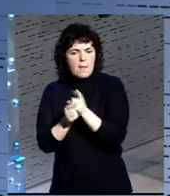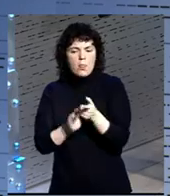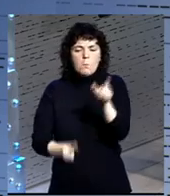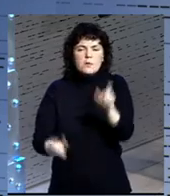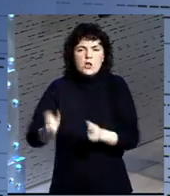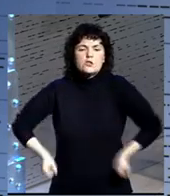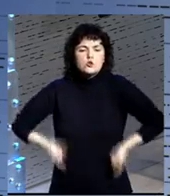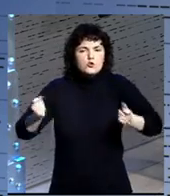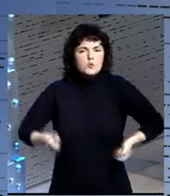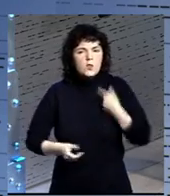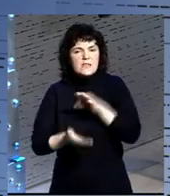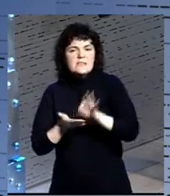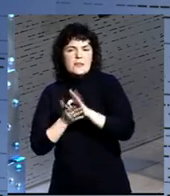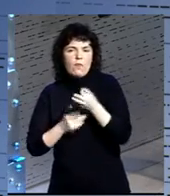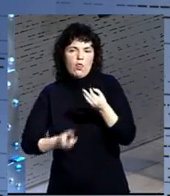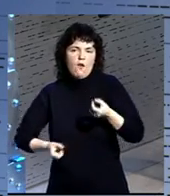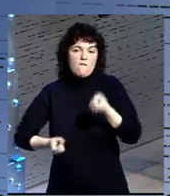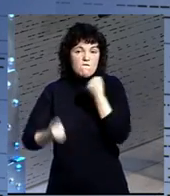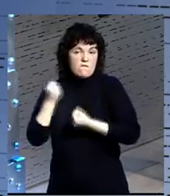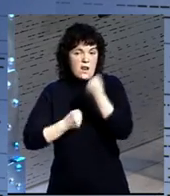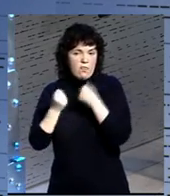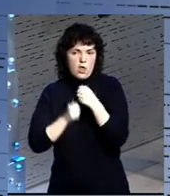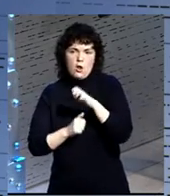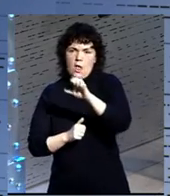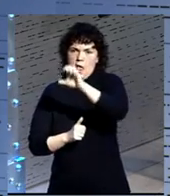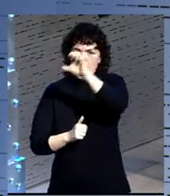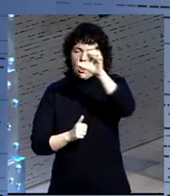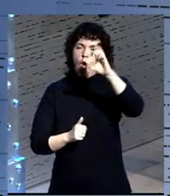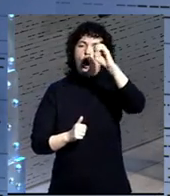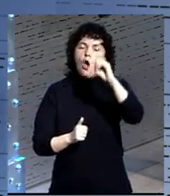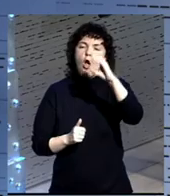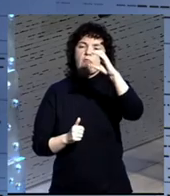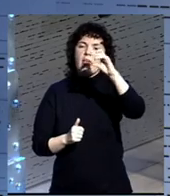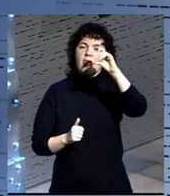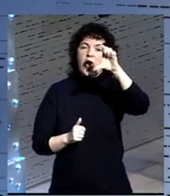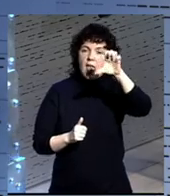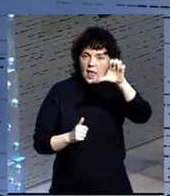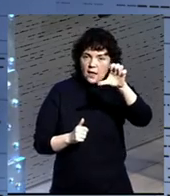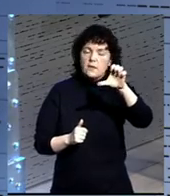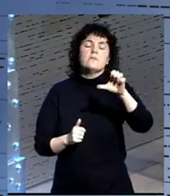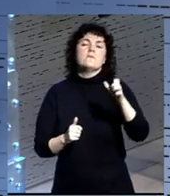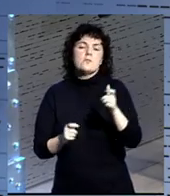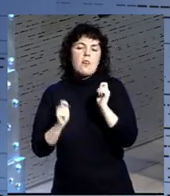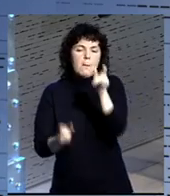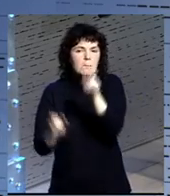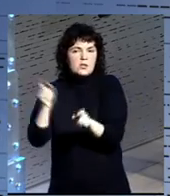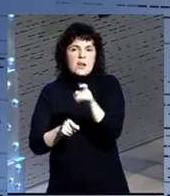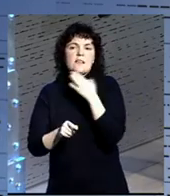consumidores de servicios financieros en todo Occidente, en toda la OCDE, hacia un mayor